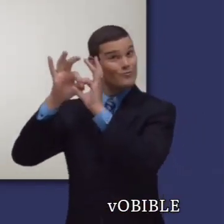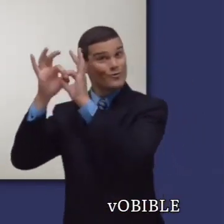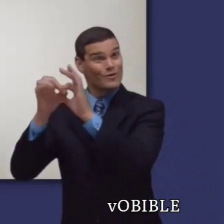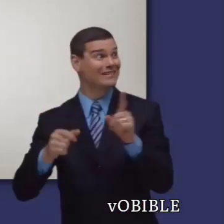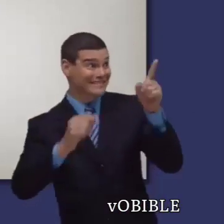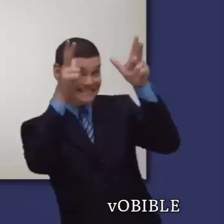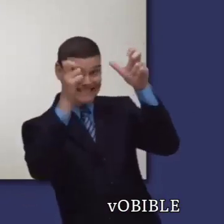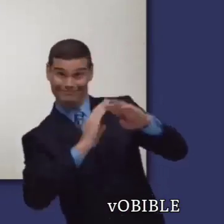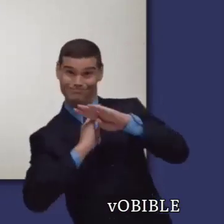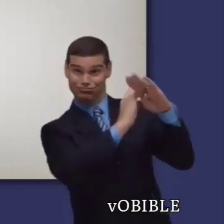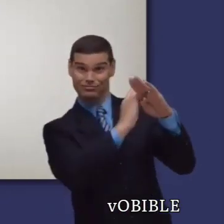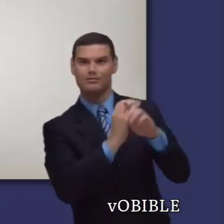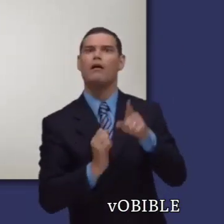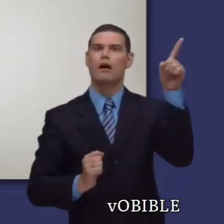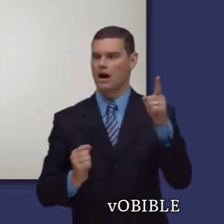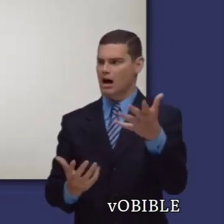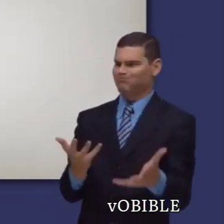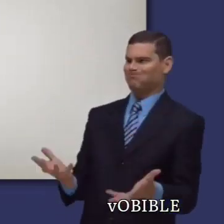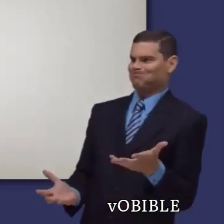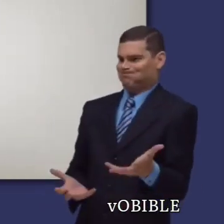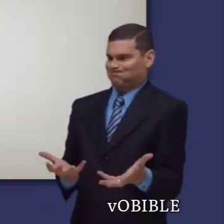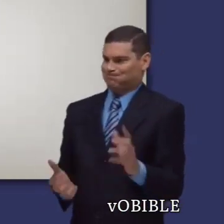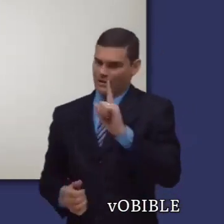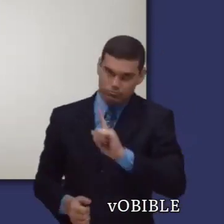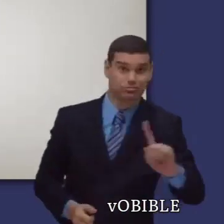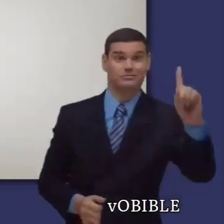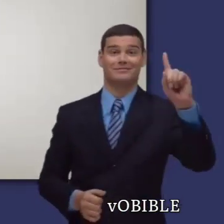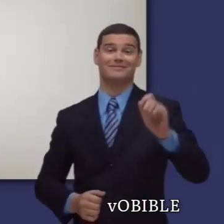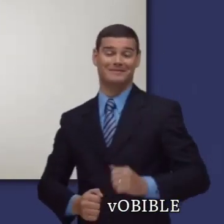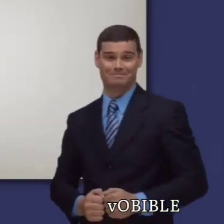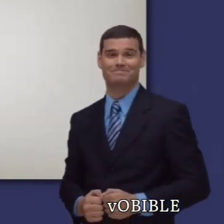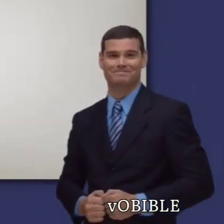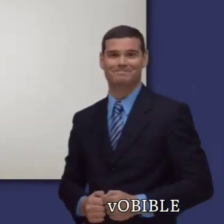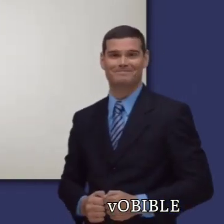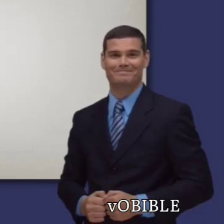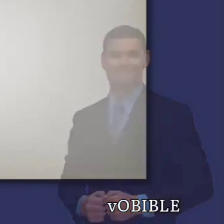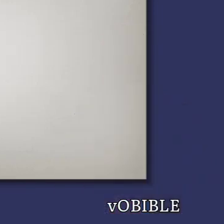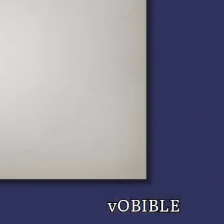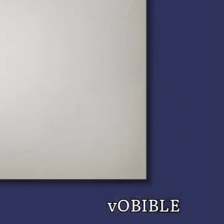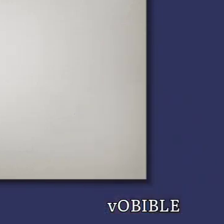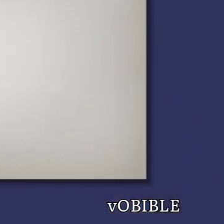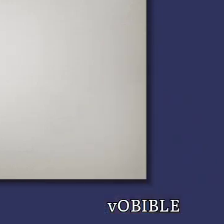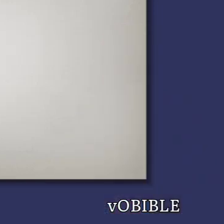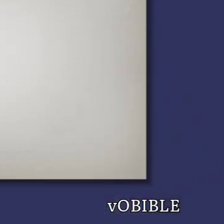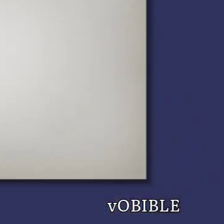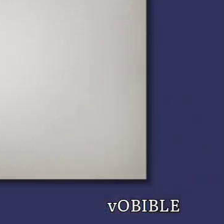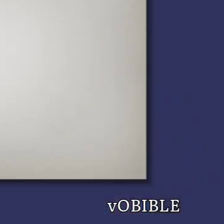En cambio, si nos oponemos al diablo y nos acercamos a Dios, Dios se acercará a